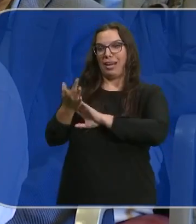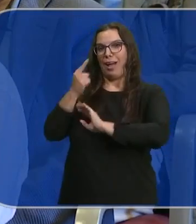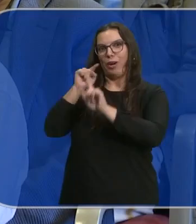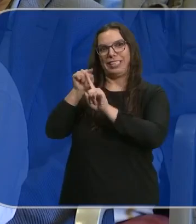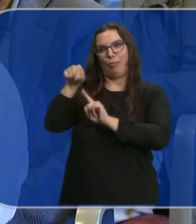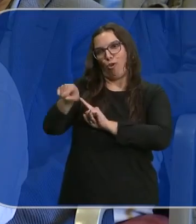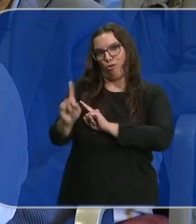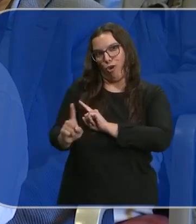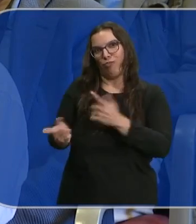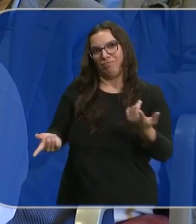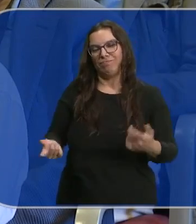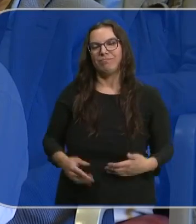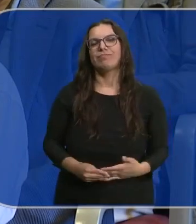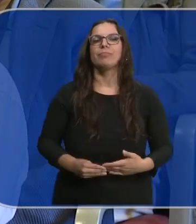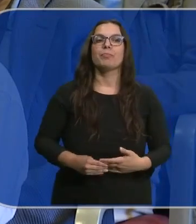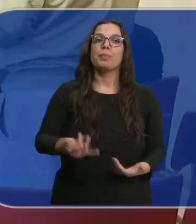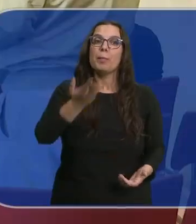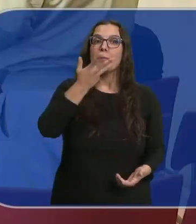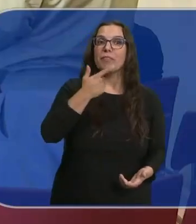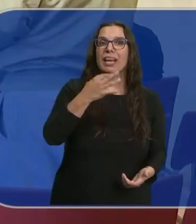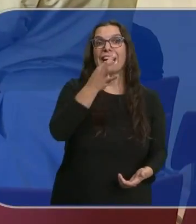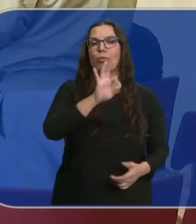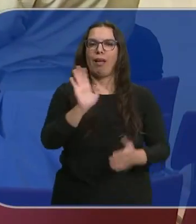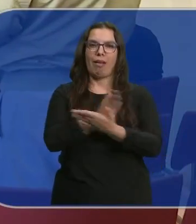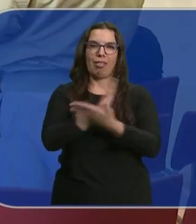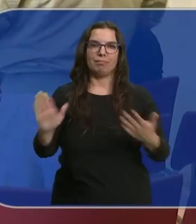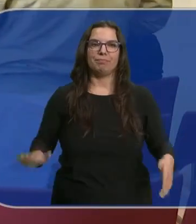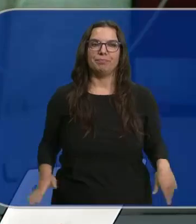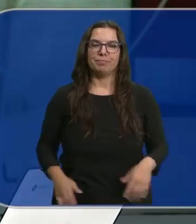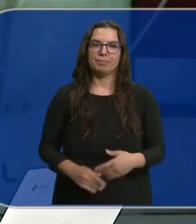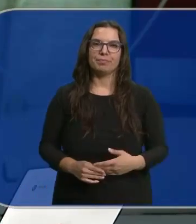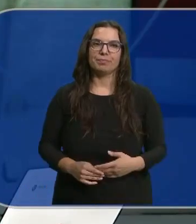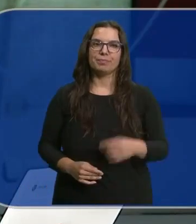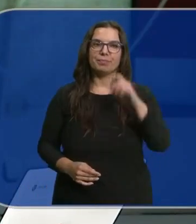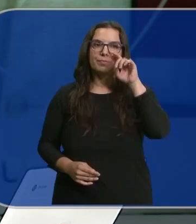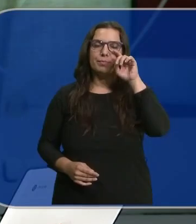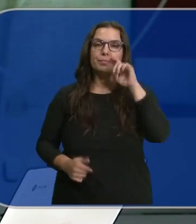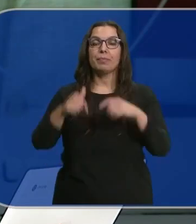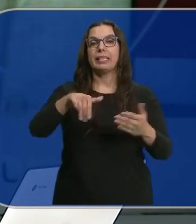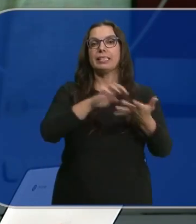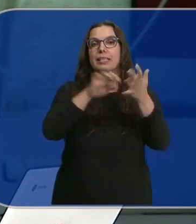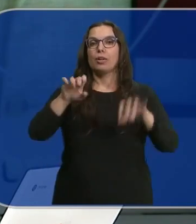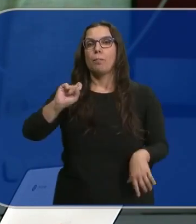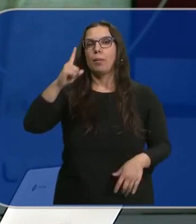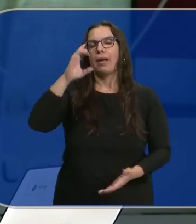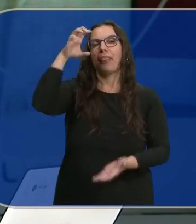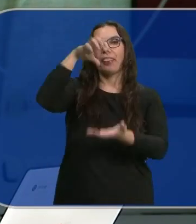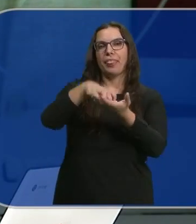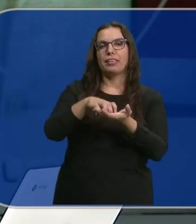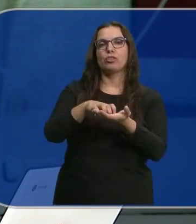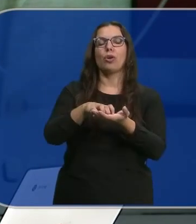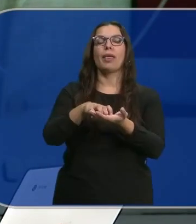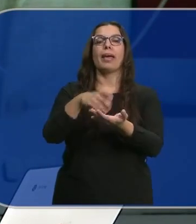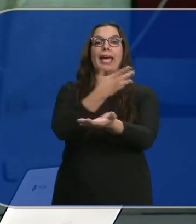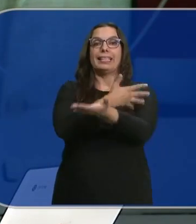esto, ¿no? Prefieren no renunciar a su historia. El de Castilla y León es el primer centro de